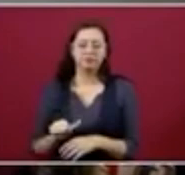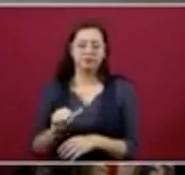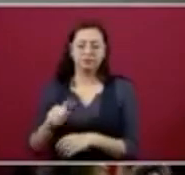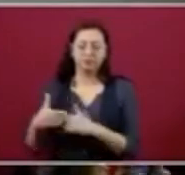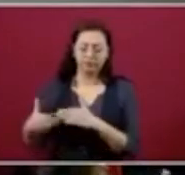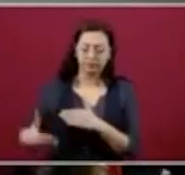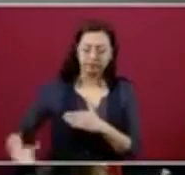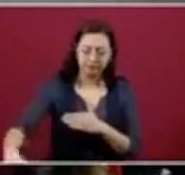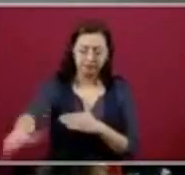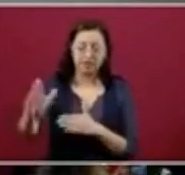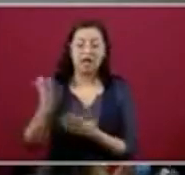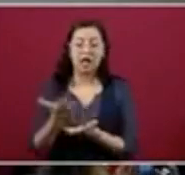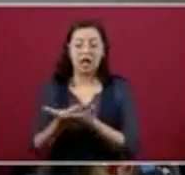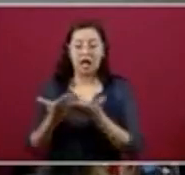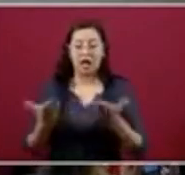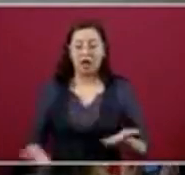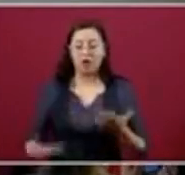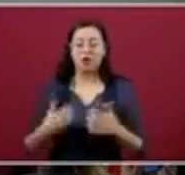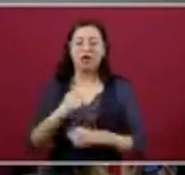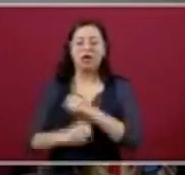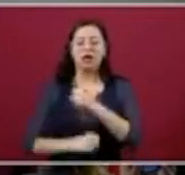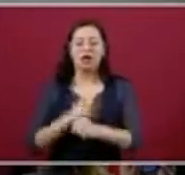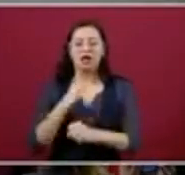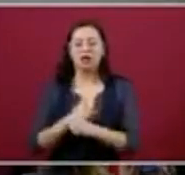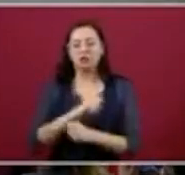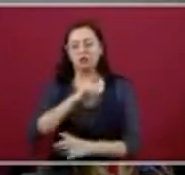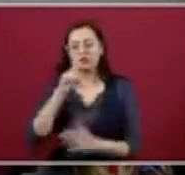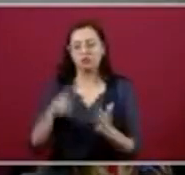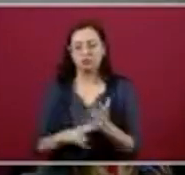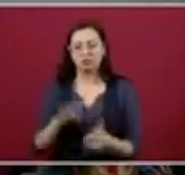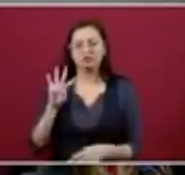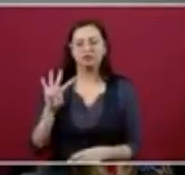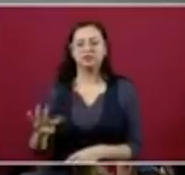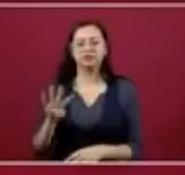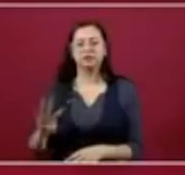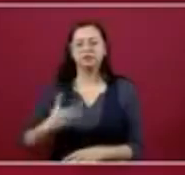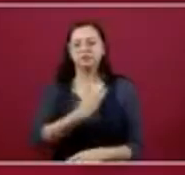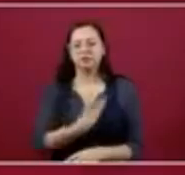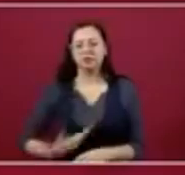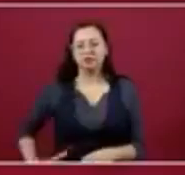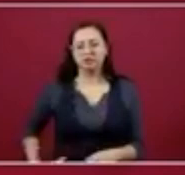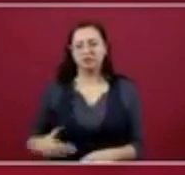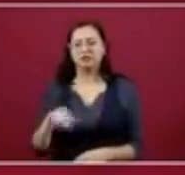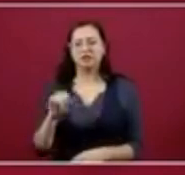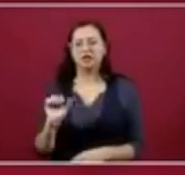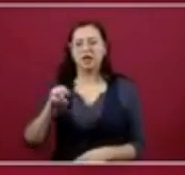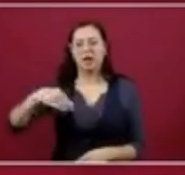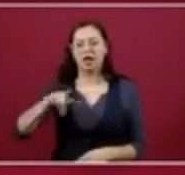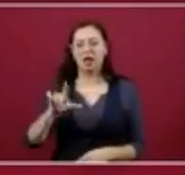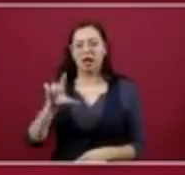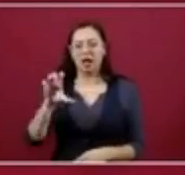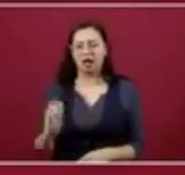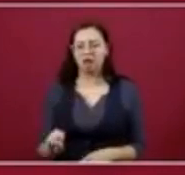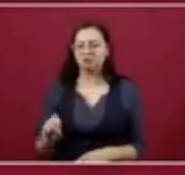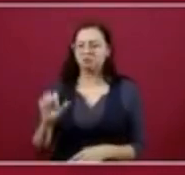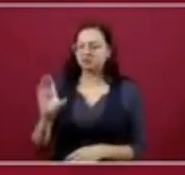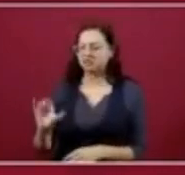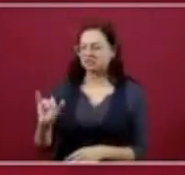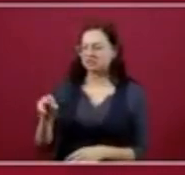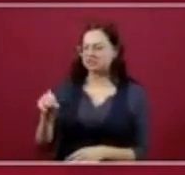2019, el presidente de México, Andrés Manuel López Obrador, promovió la extinción del CISEN para dar